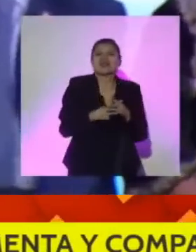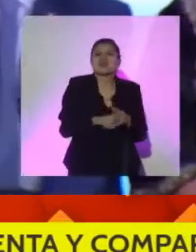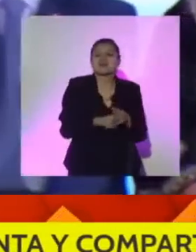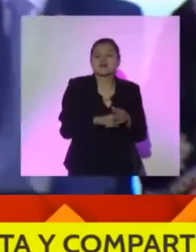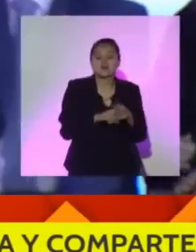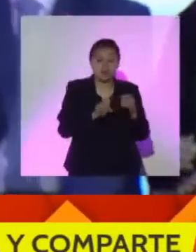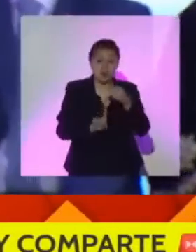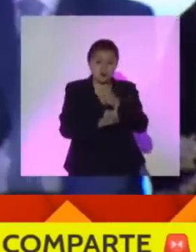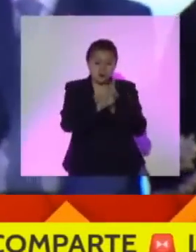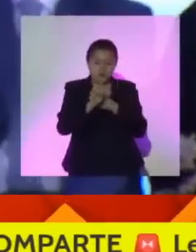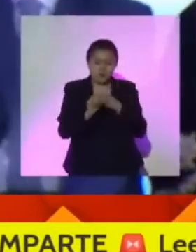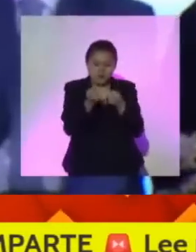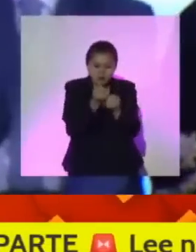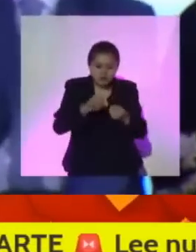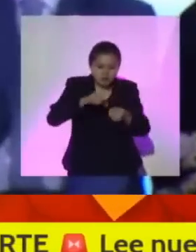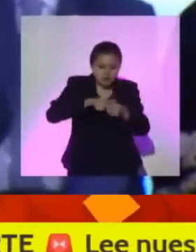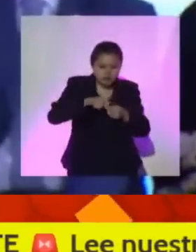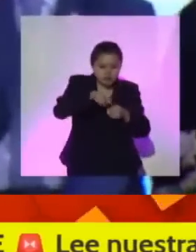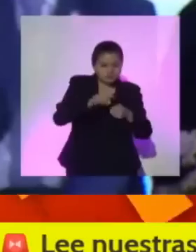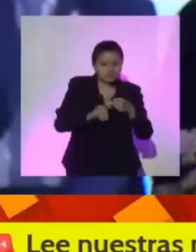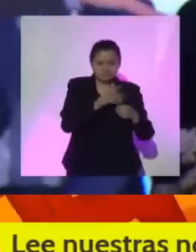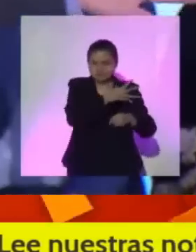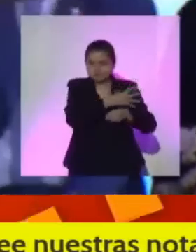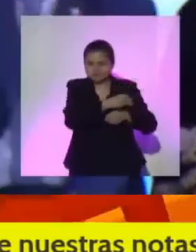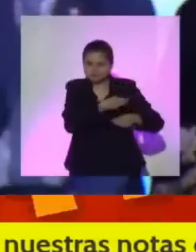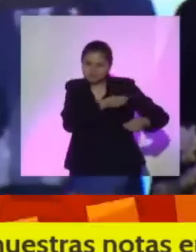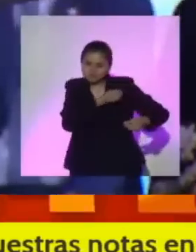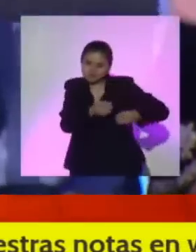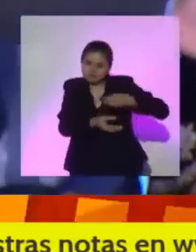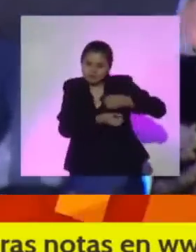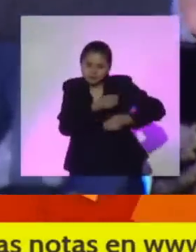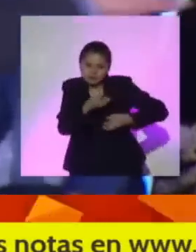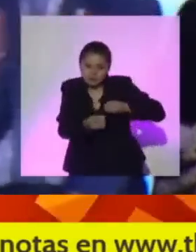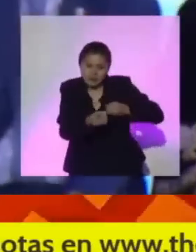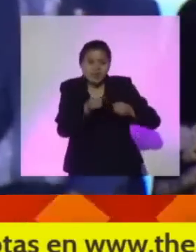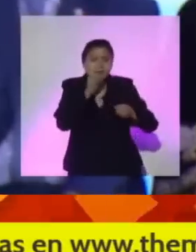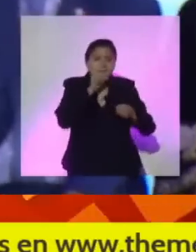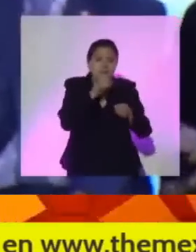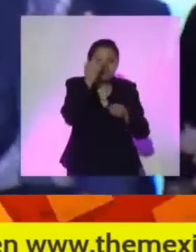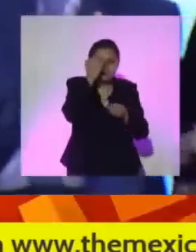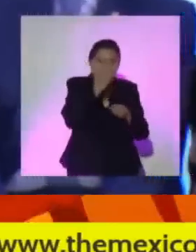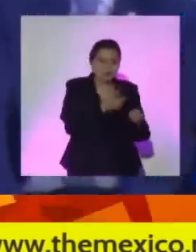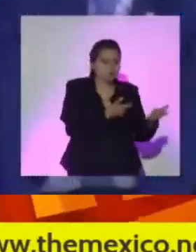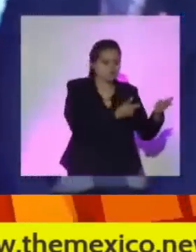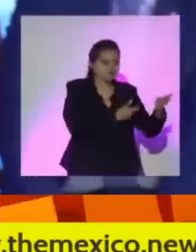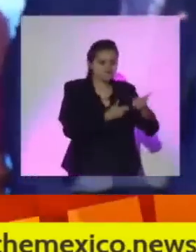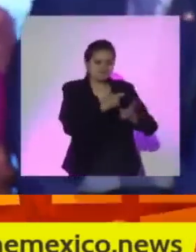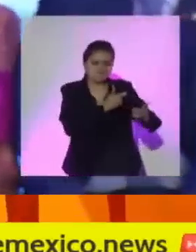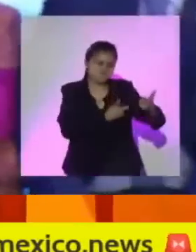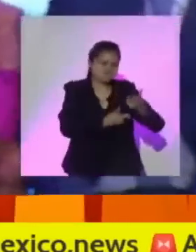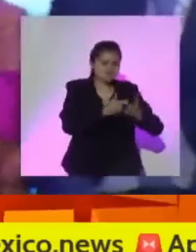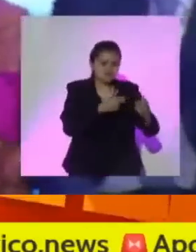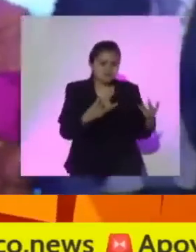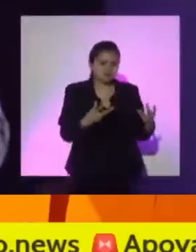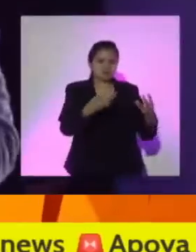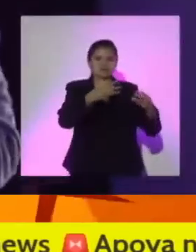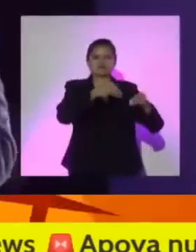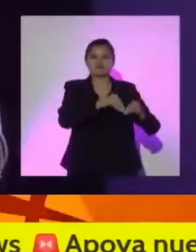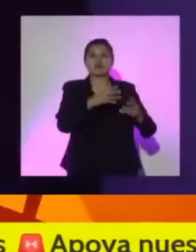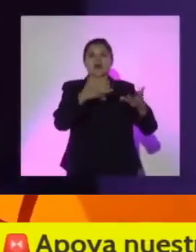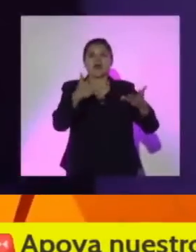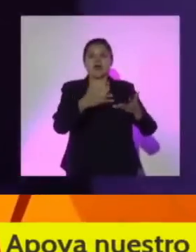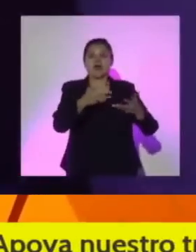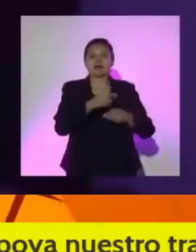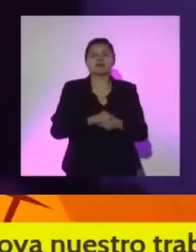la Madrid fue el que decía que adopta un mexicano yo puedo cuasi asegurar que eso de imaginemos o vino de Enrique o vino